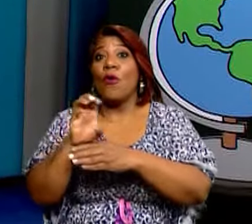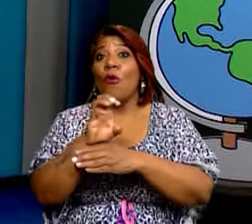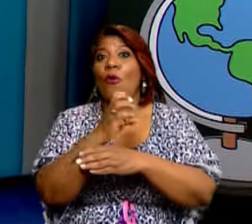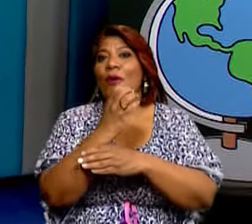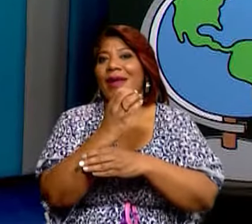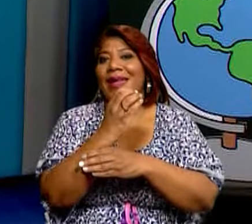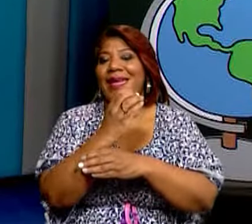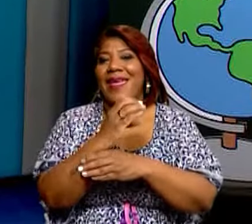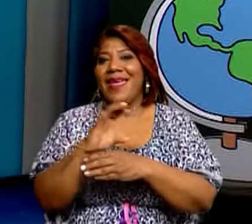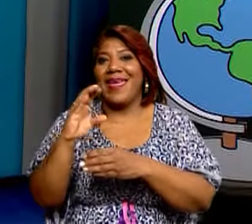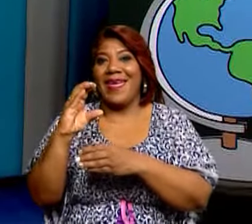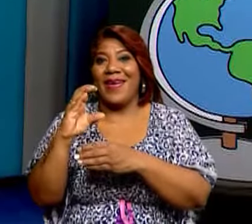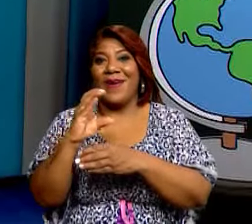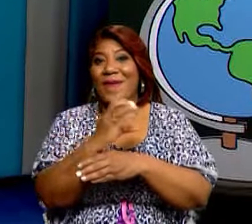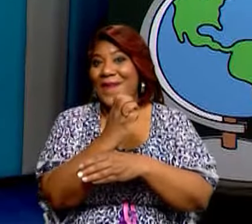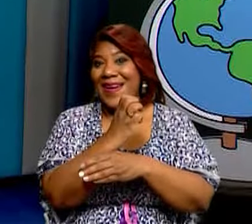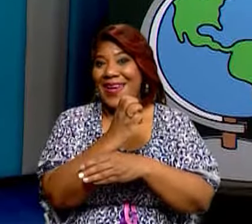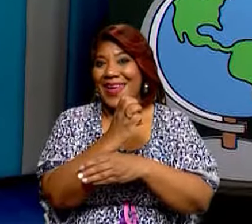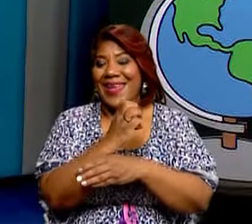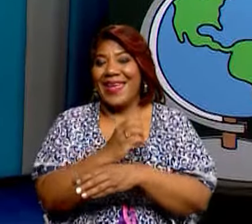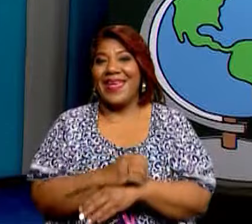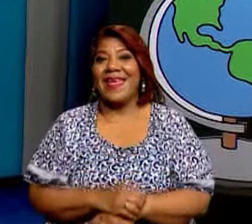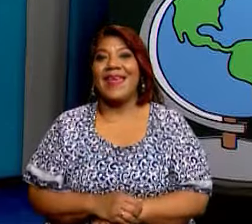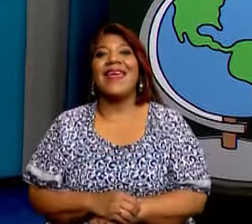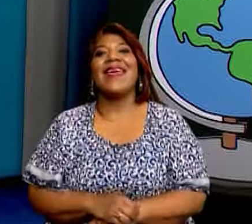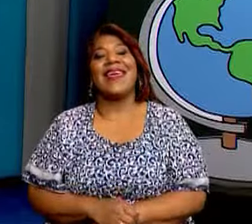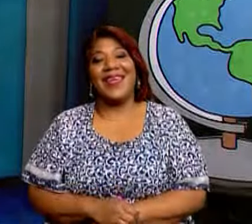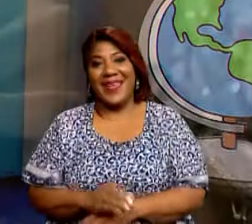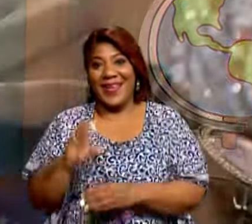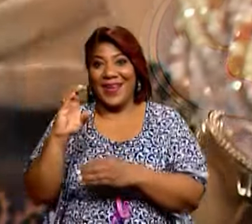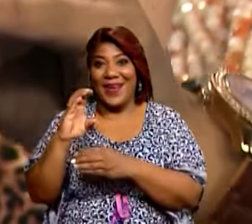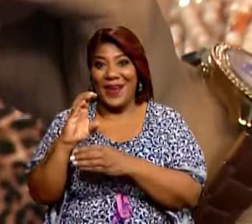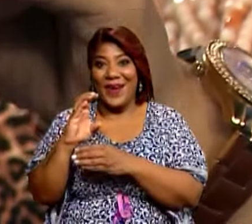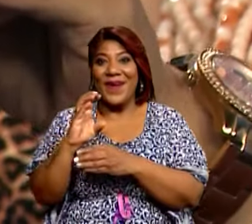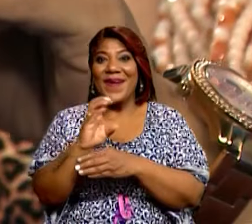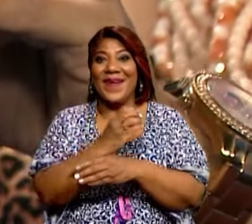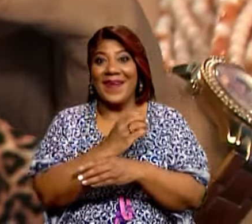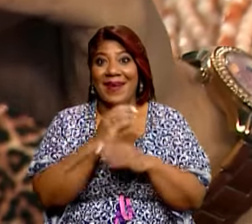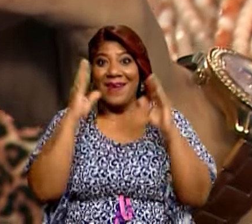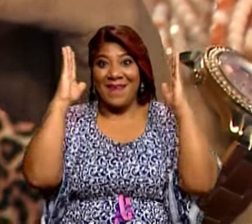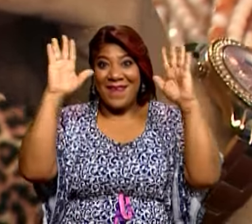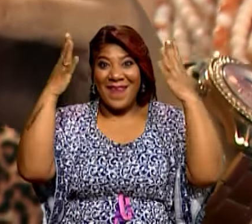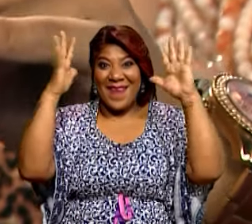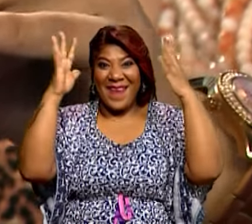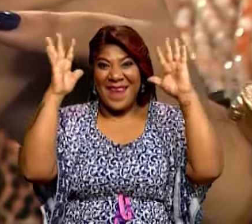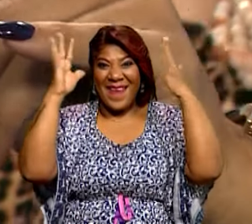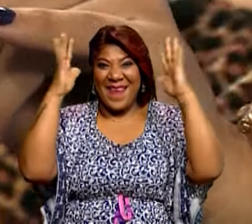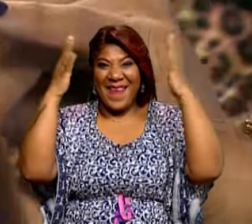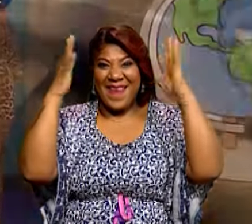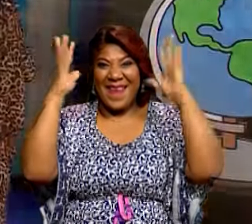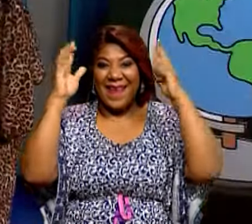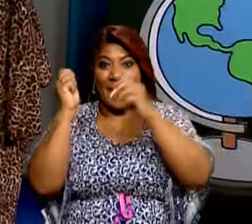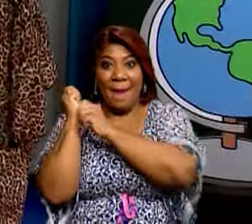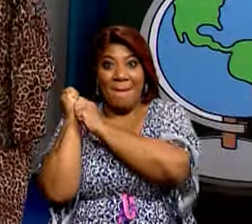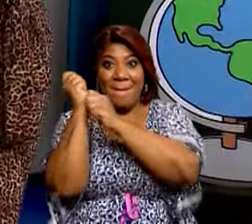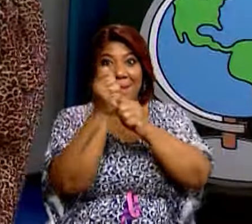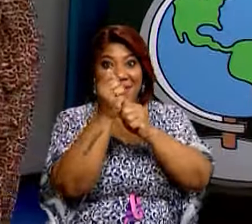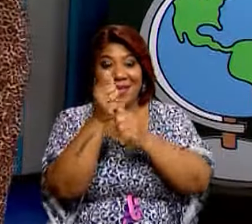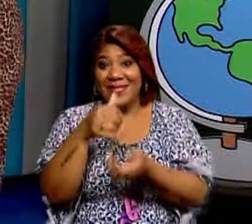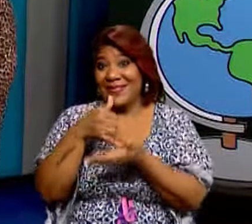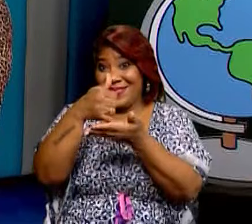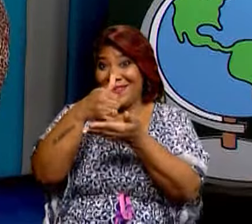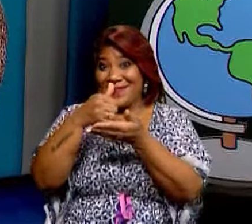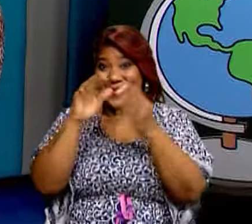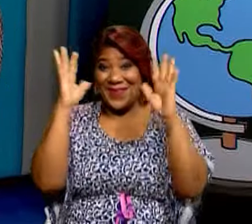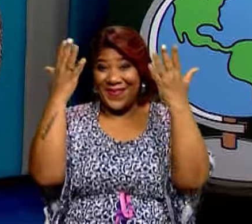campeones? Vamos a verlo aquí. Coclé. Muy bien. Esta es la bandera de la provincia de